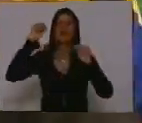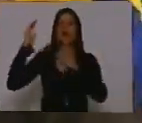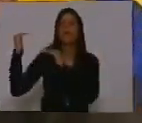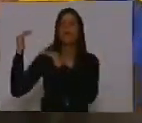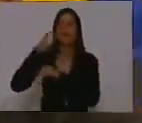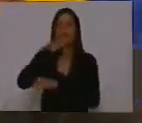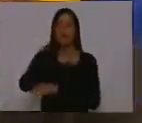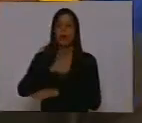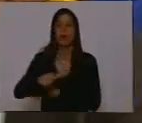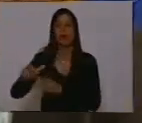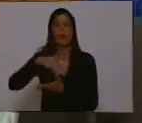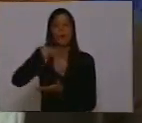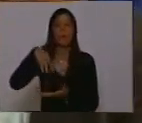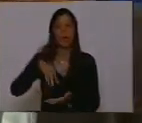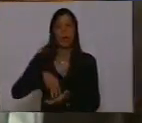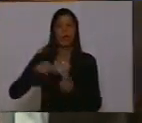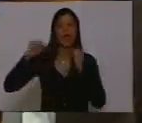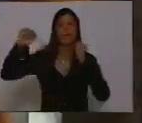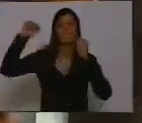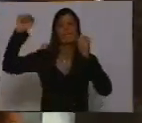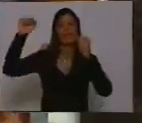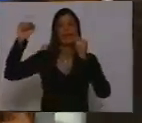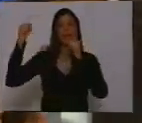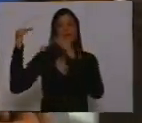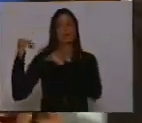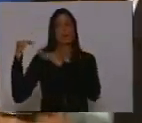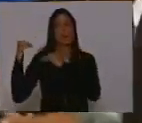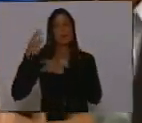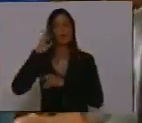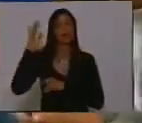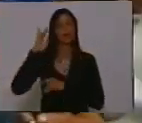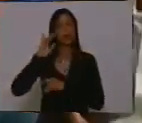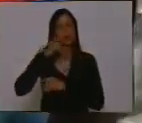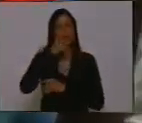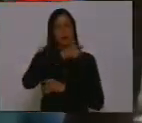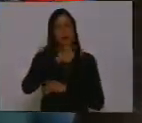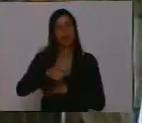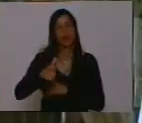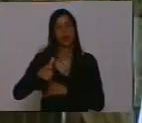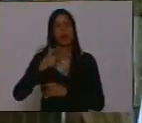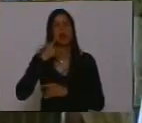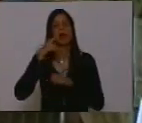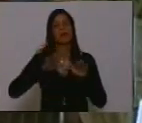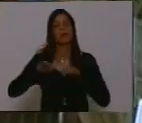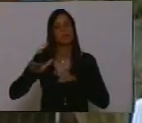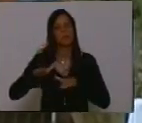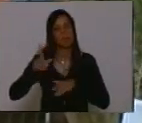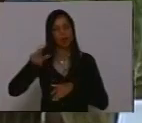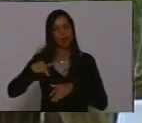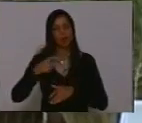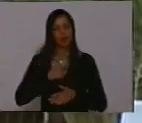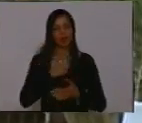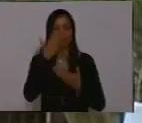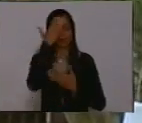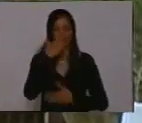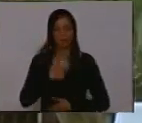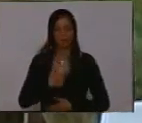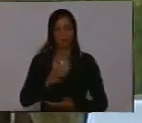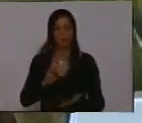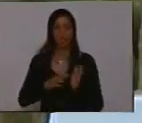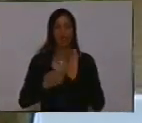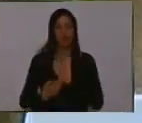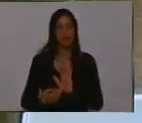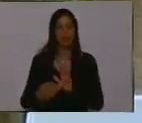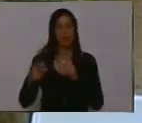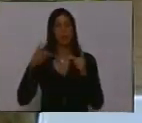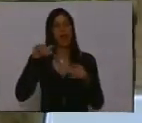y que viva la esperanza de los tuyeros en especial, pueblo que me toca representar y que tantas batallas ha